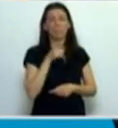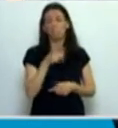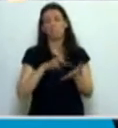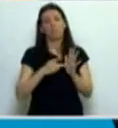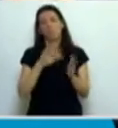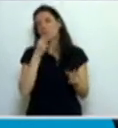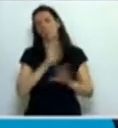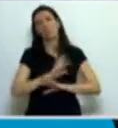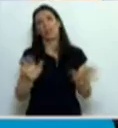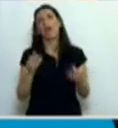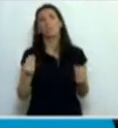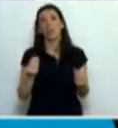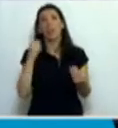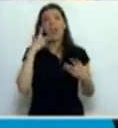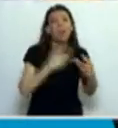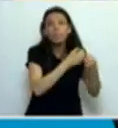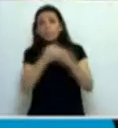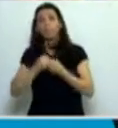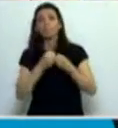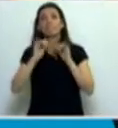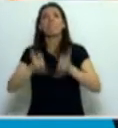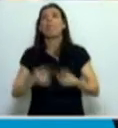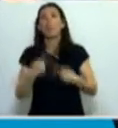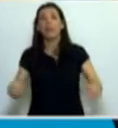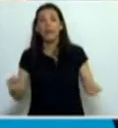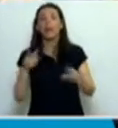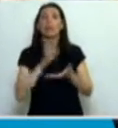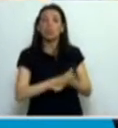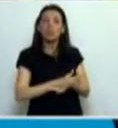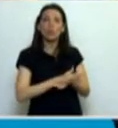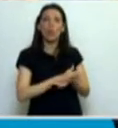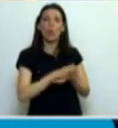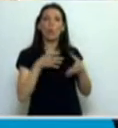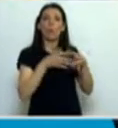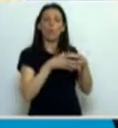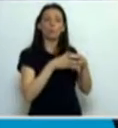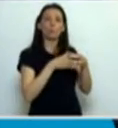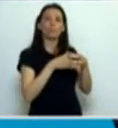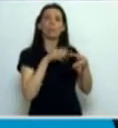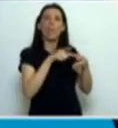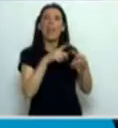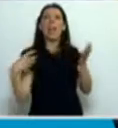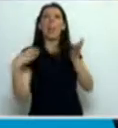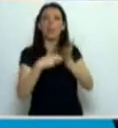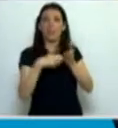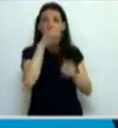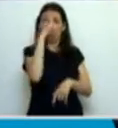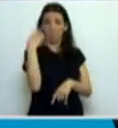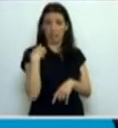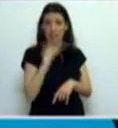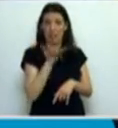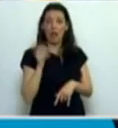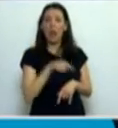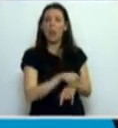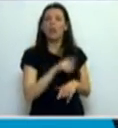lo que hubo es unanimidad sobre el dictamen sobre el dictamen que emite la Auditoría General de la Nación. No hay